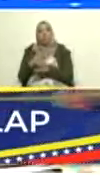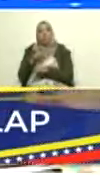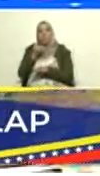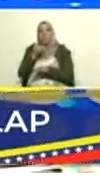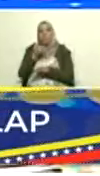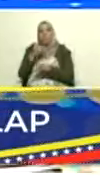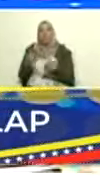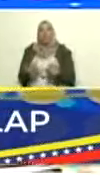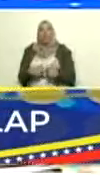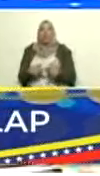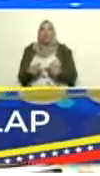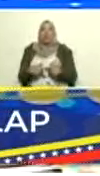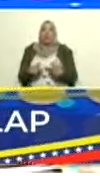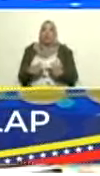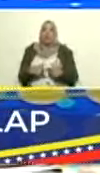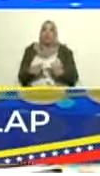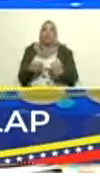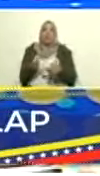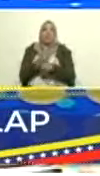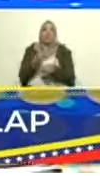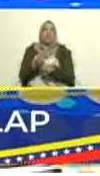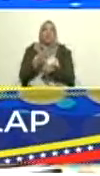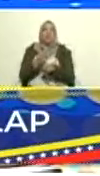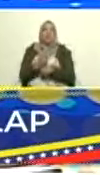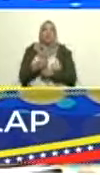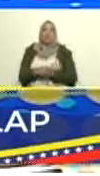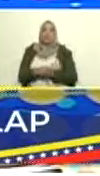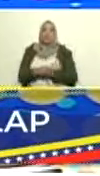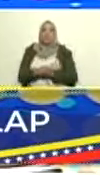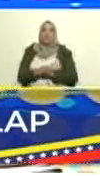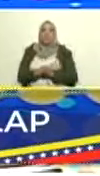su esfuerzo, todo su trabajo,